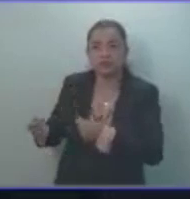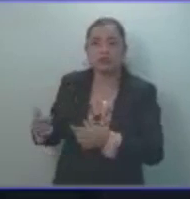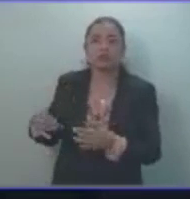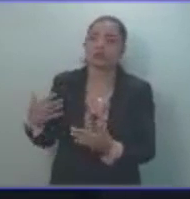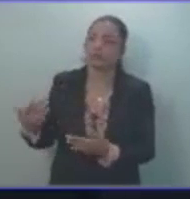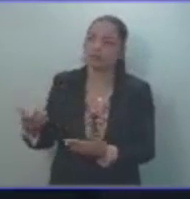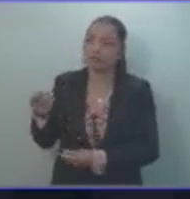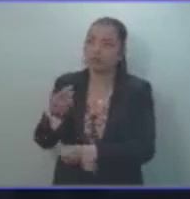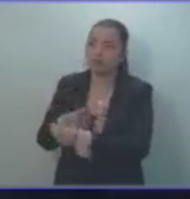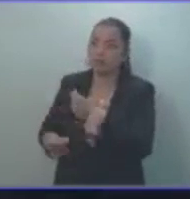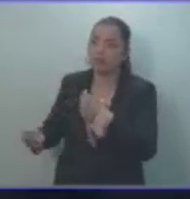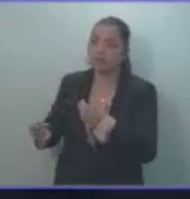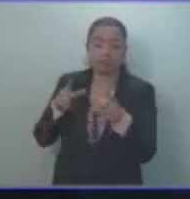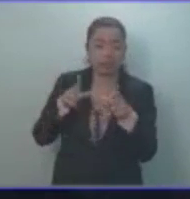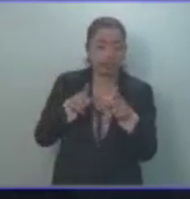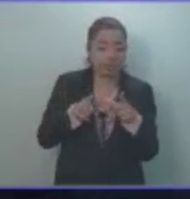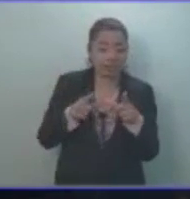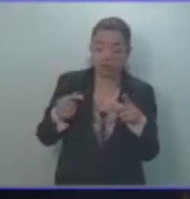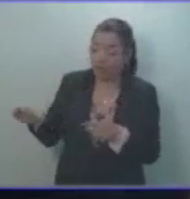digamos, el rollover de las letes.